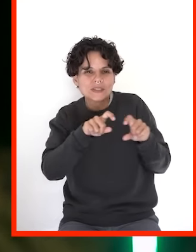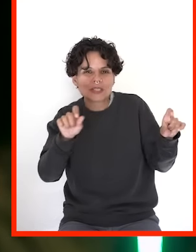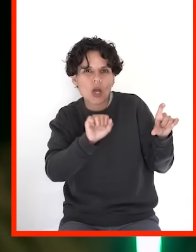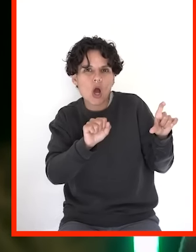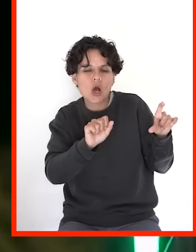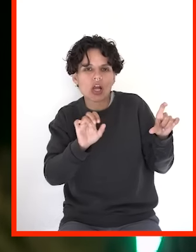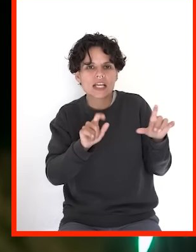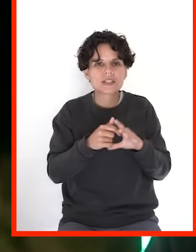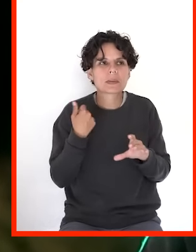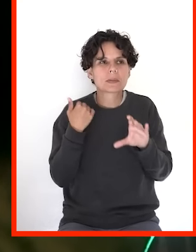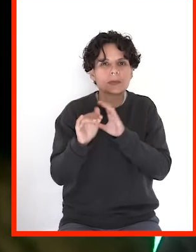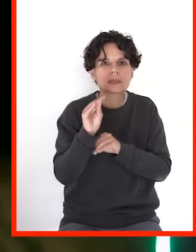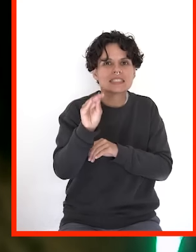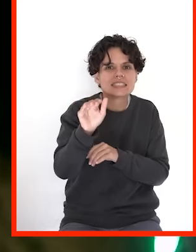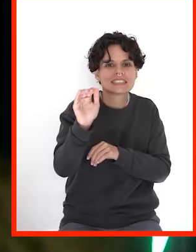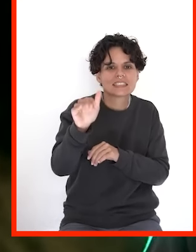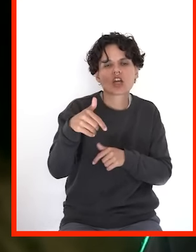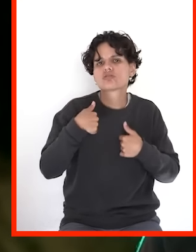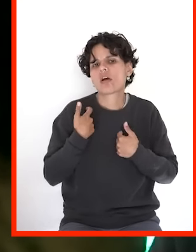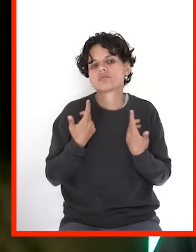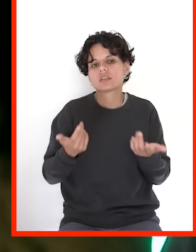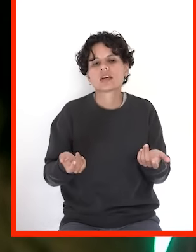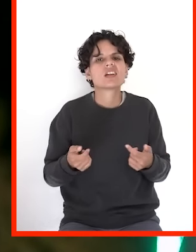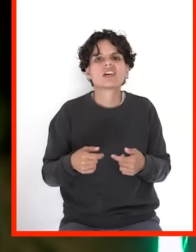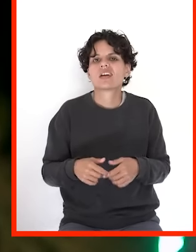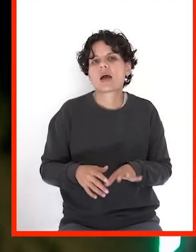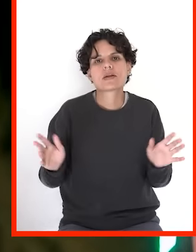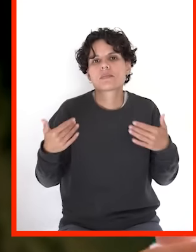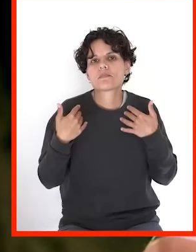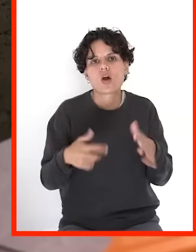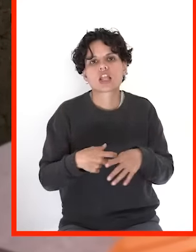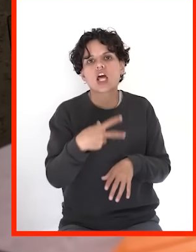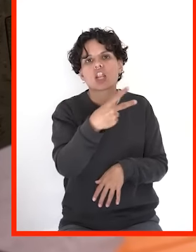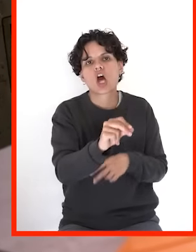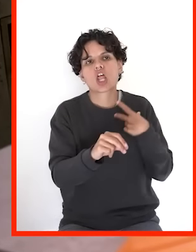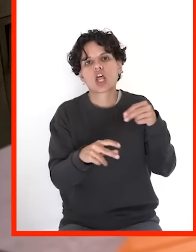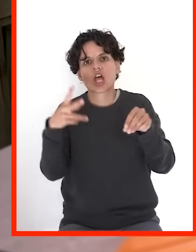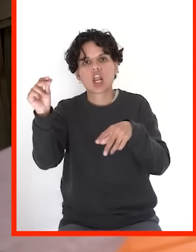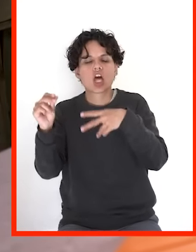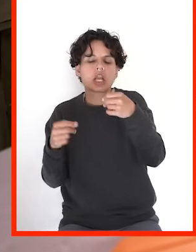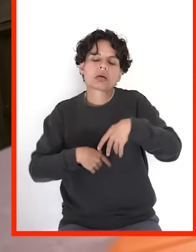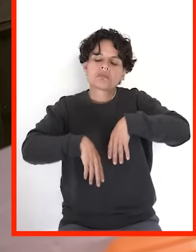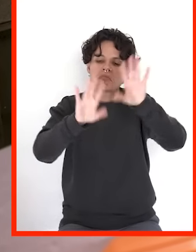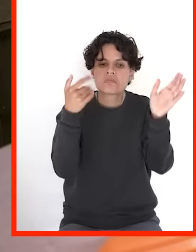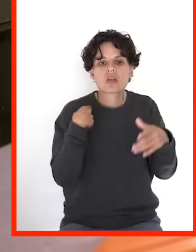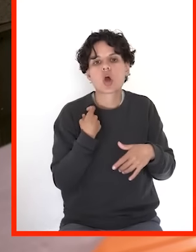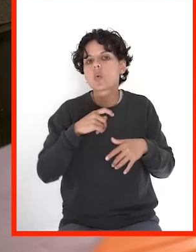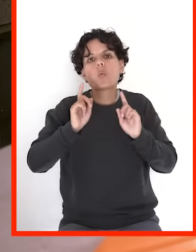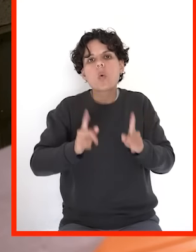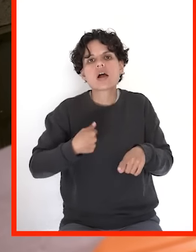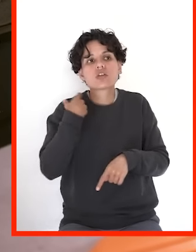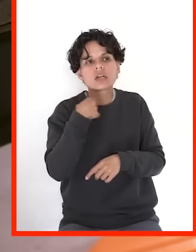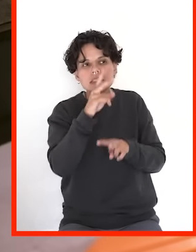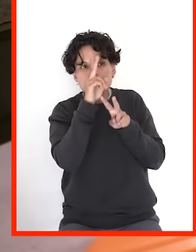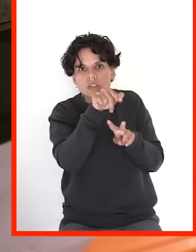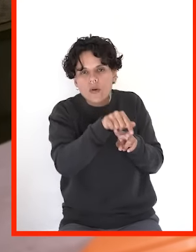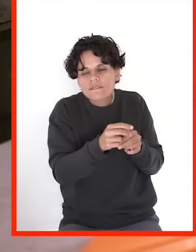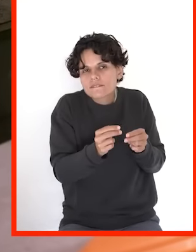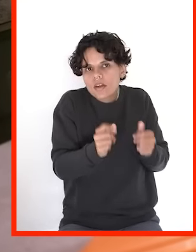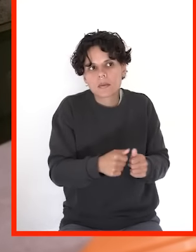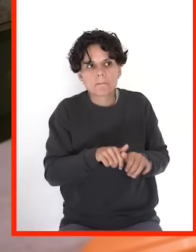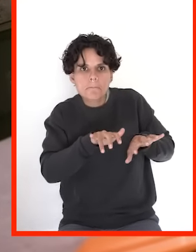igual era bien insistente, como que no estaba ni ahí con el rebote, yo iba con los artistas que admiraba, yo le hablaba, ¿no? Y le hablé